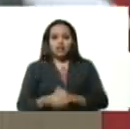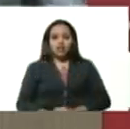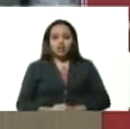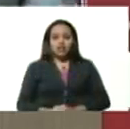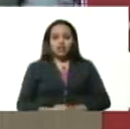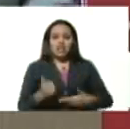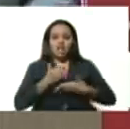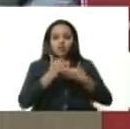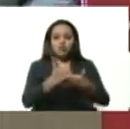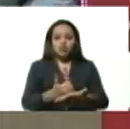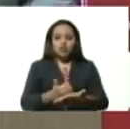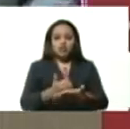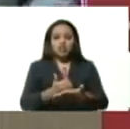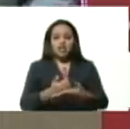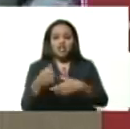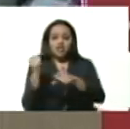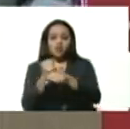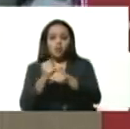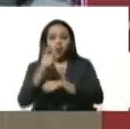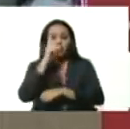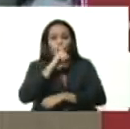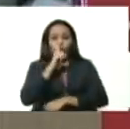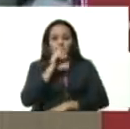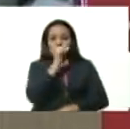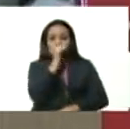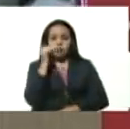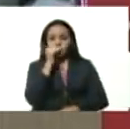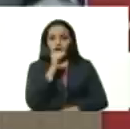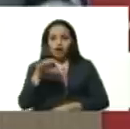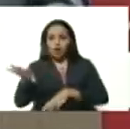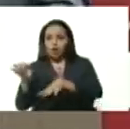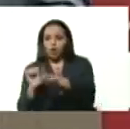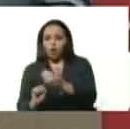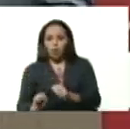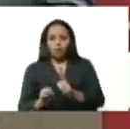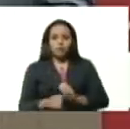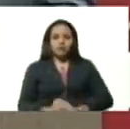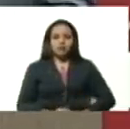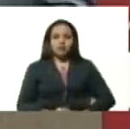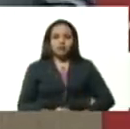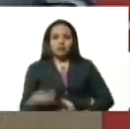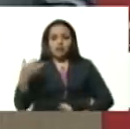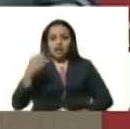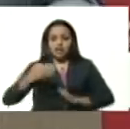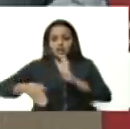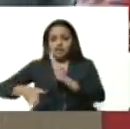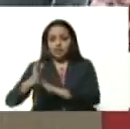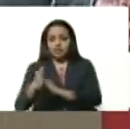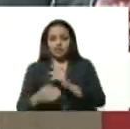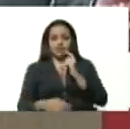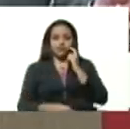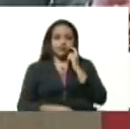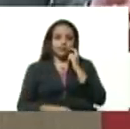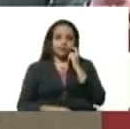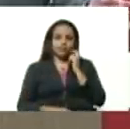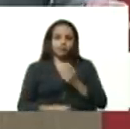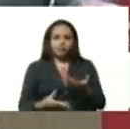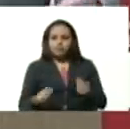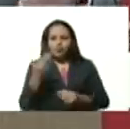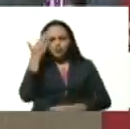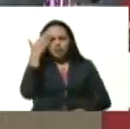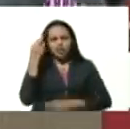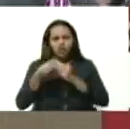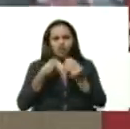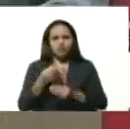en cocaína, en compra en tiendas caras, que generaron la salida, no sé cómo llamarlo, la salida